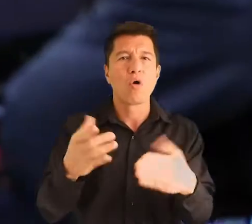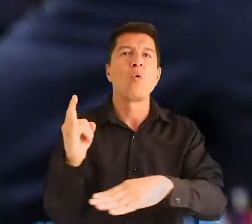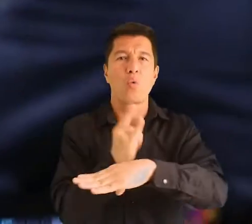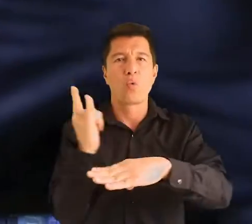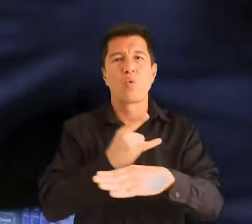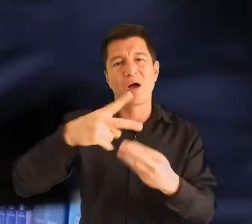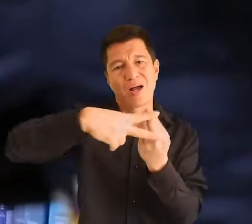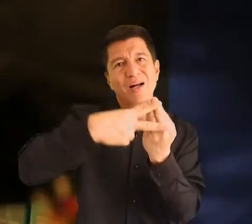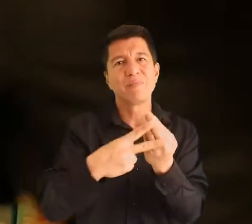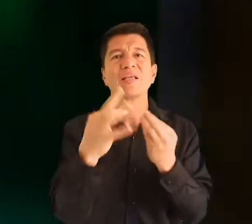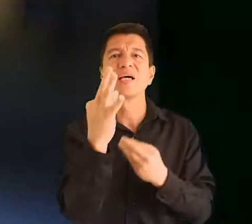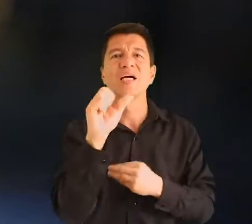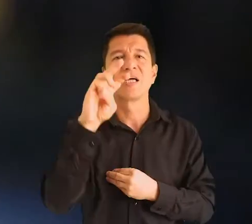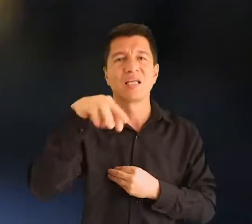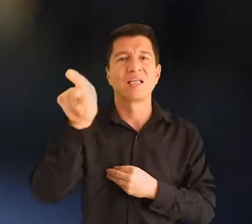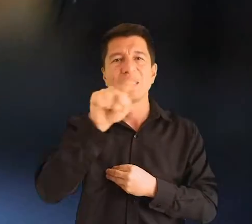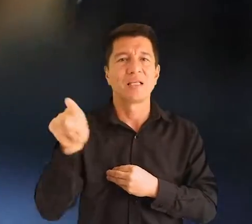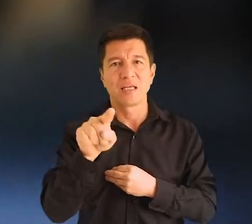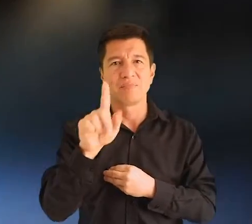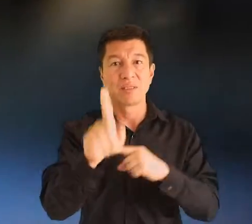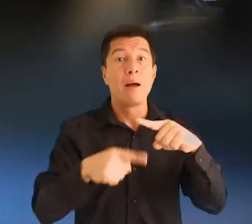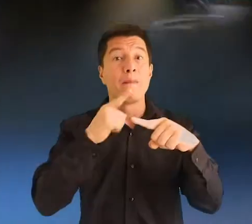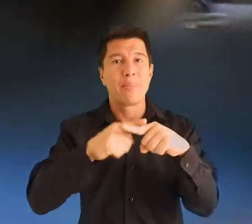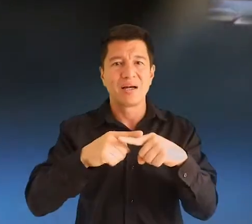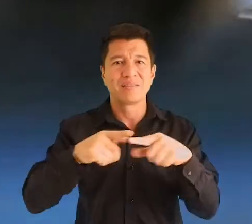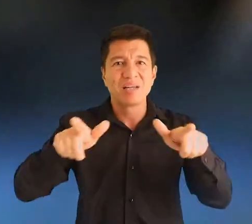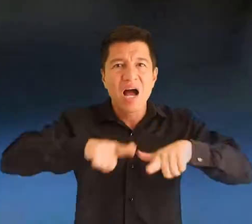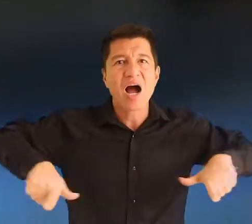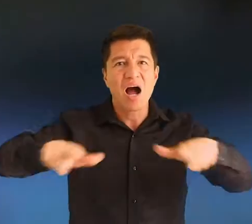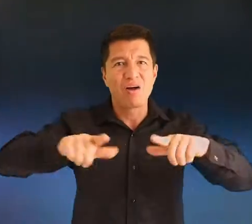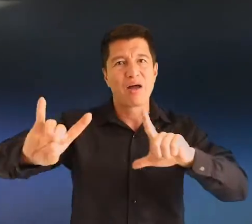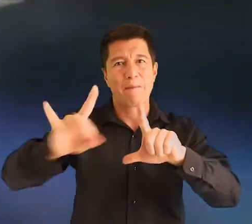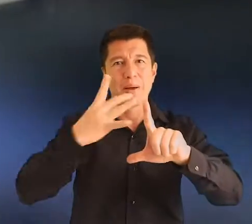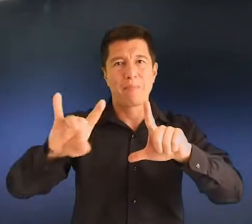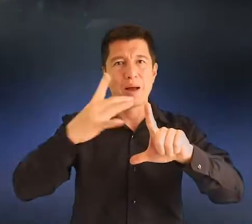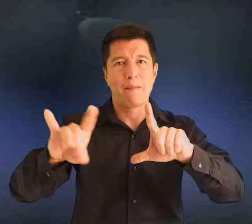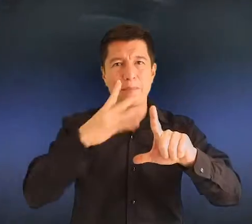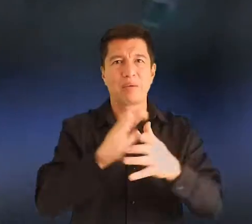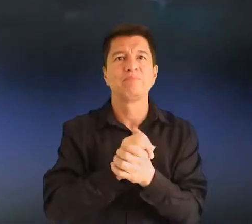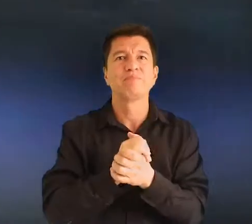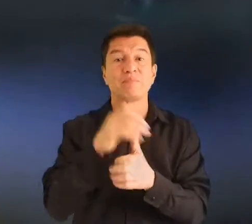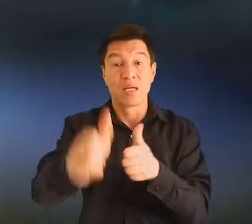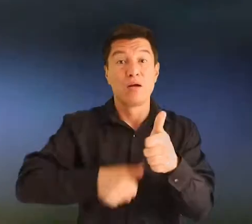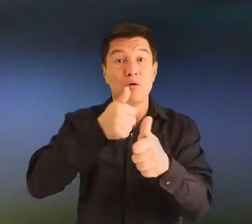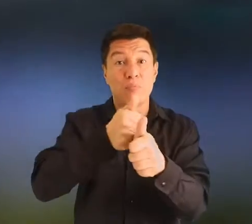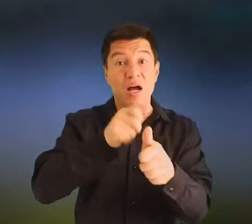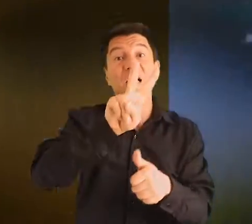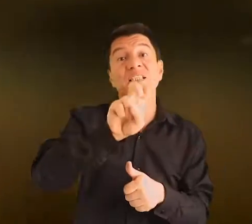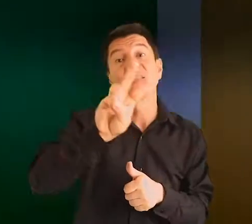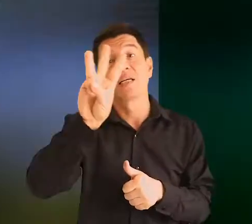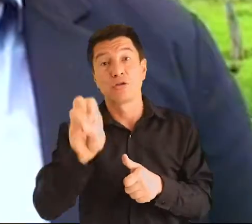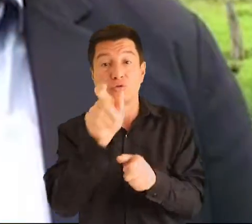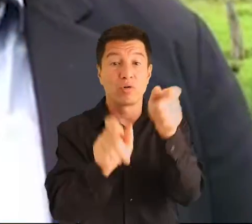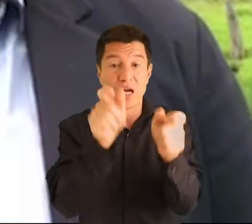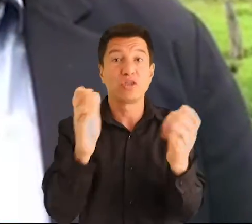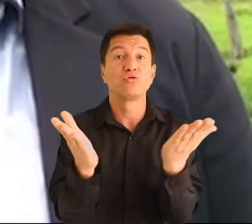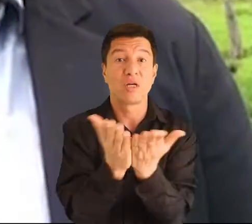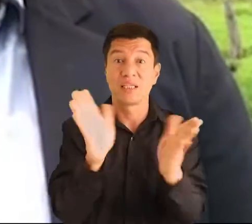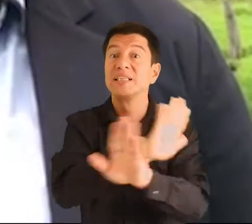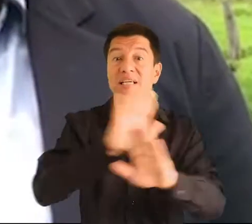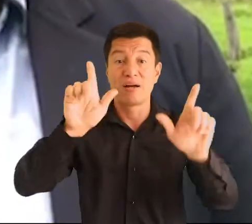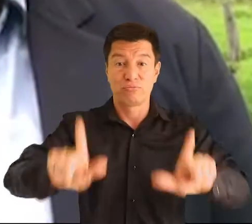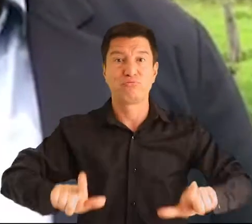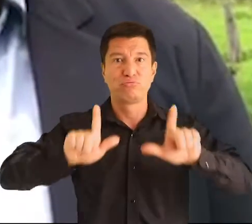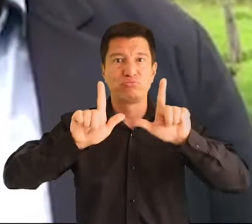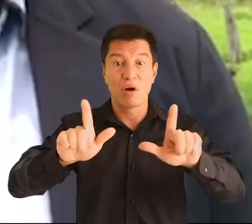las herramientas de Microsoft Teams y las aulas virtuales. Hemos tenido la posibilidad de acompañar a 78 estudiantes que se han